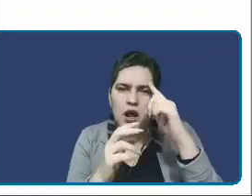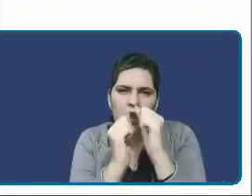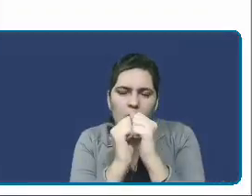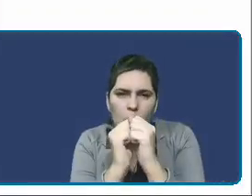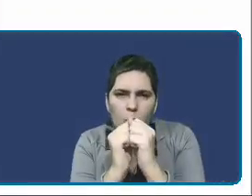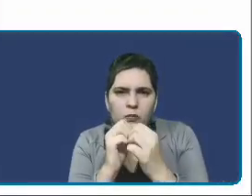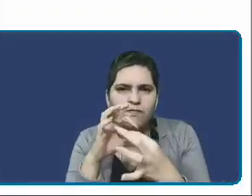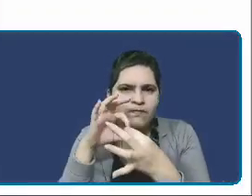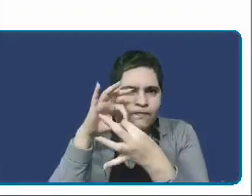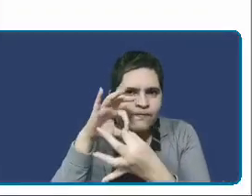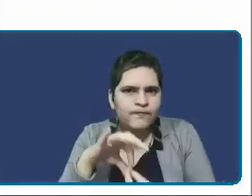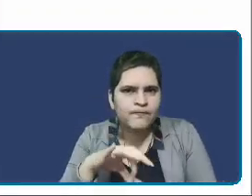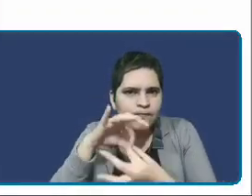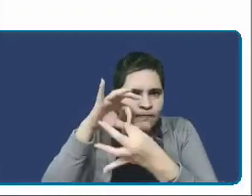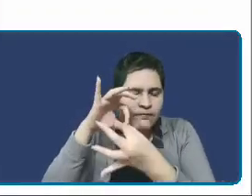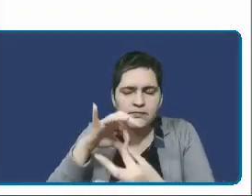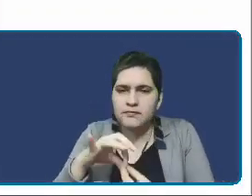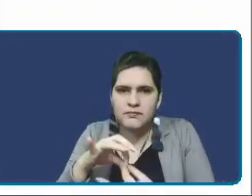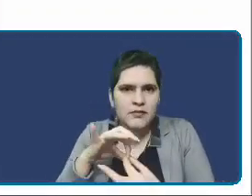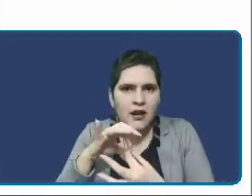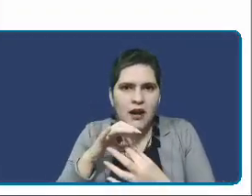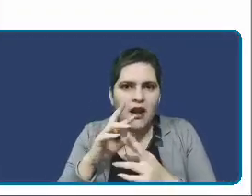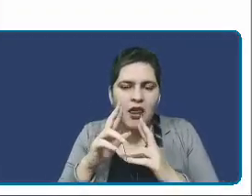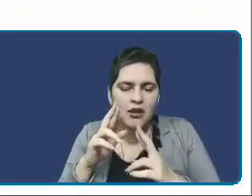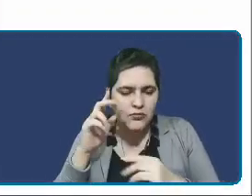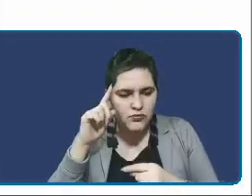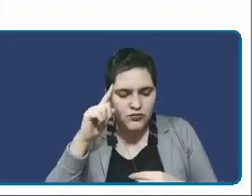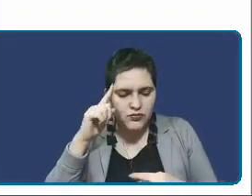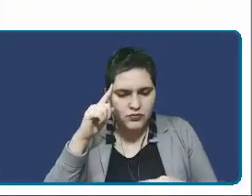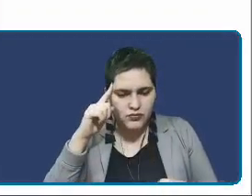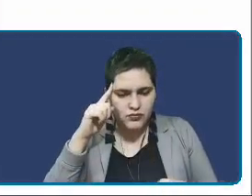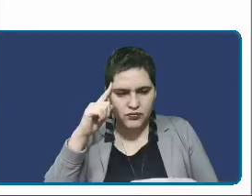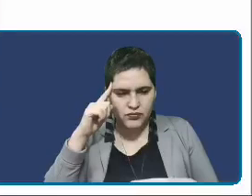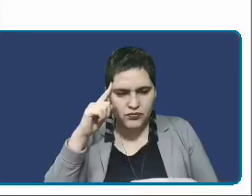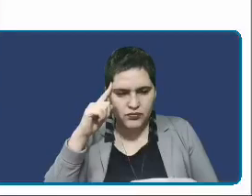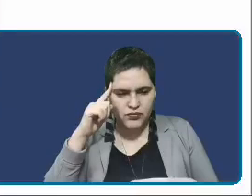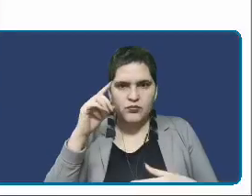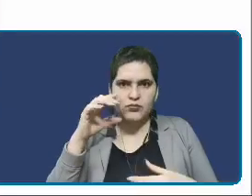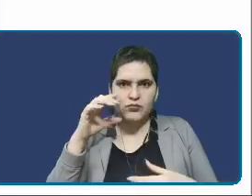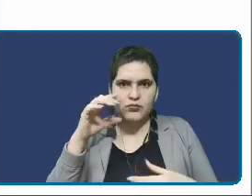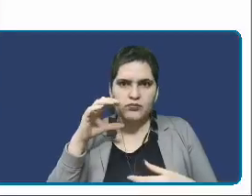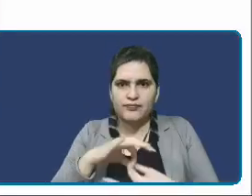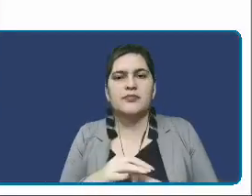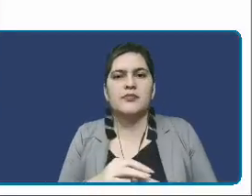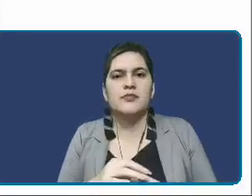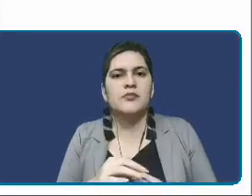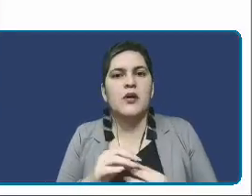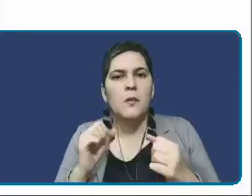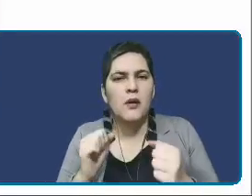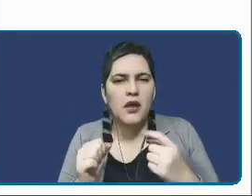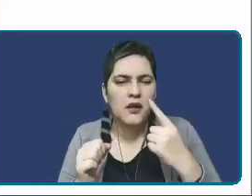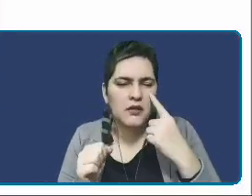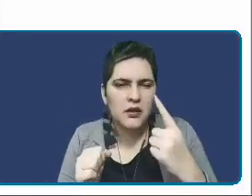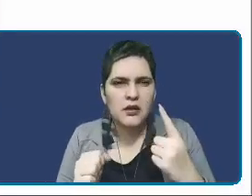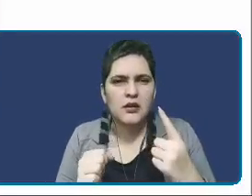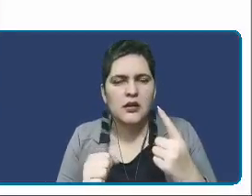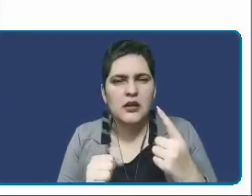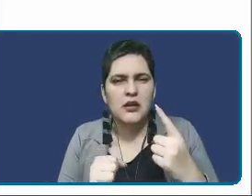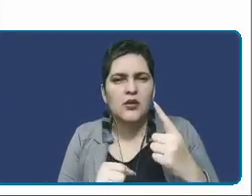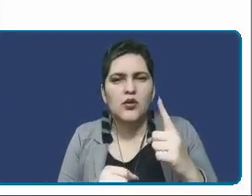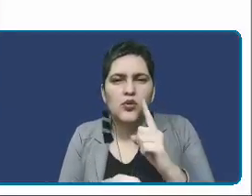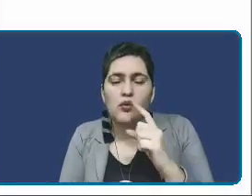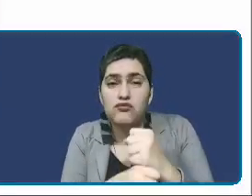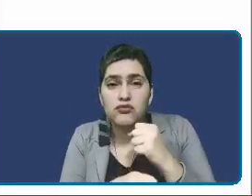con el cerebro, me va a hacer tener síntomas que son por la disfunción y síntomas que son